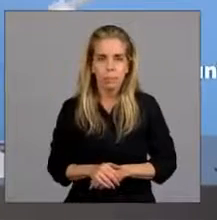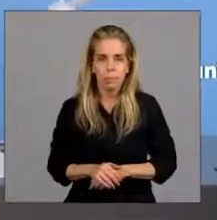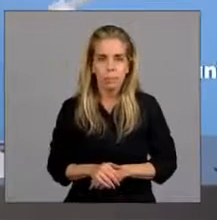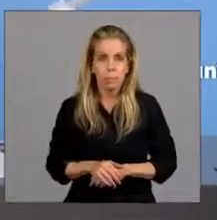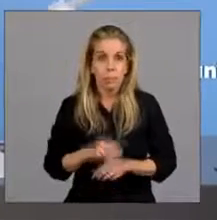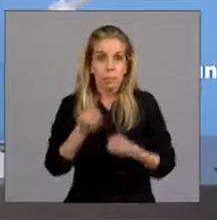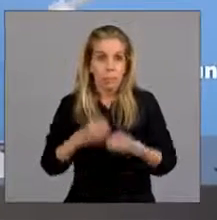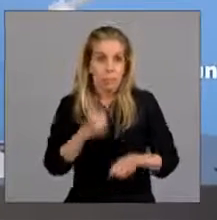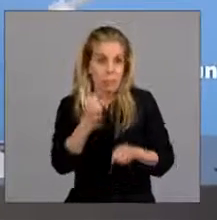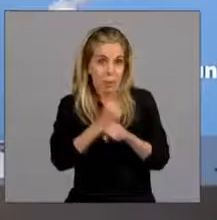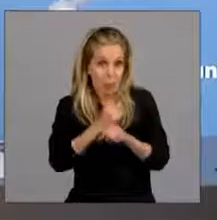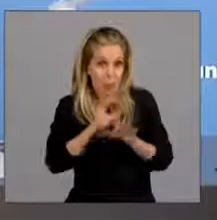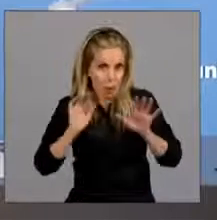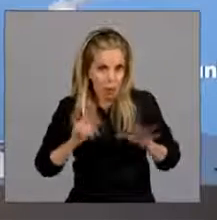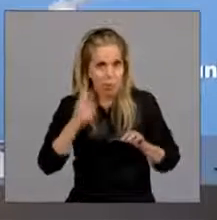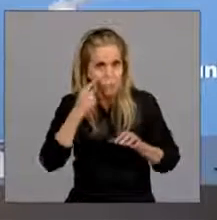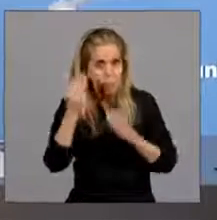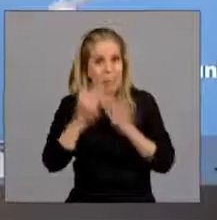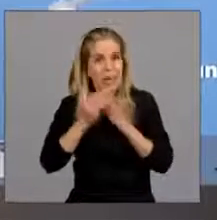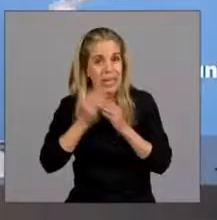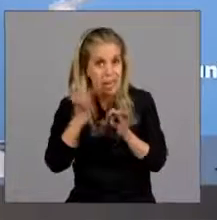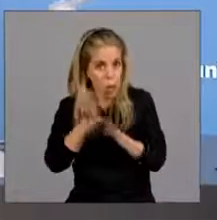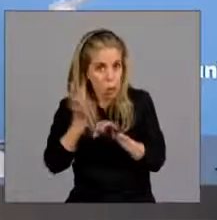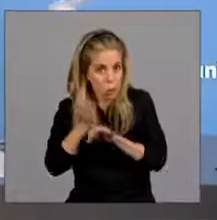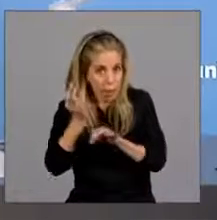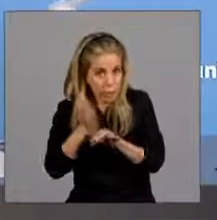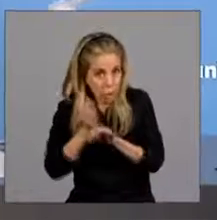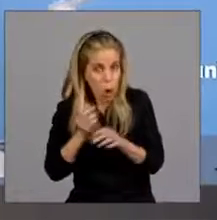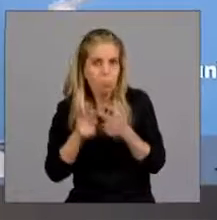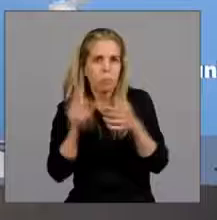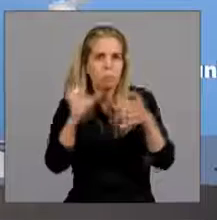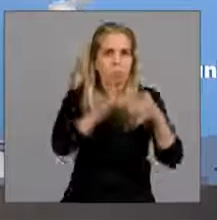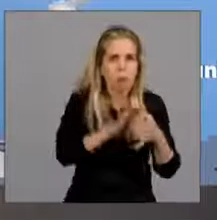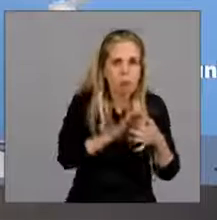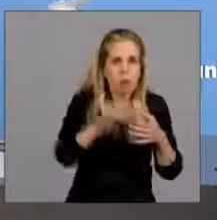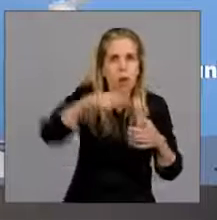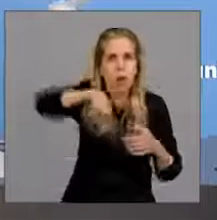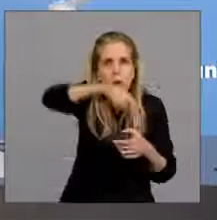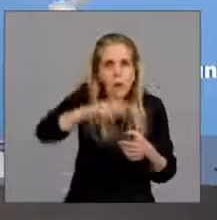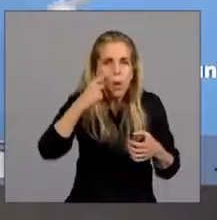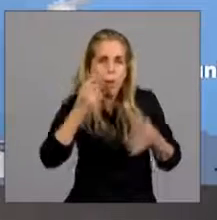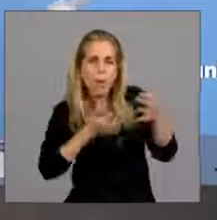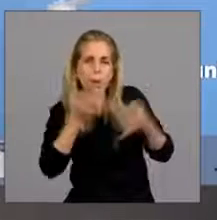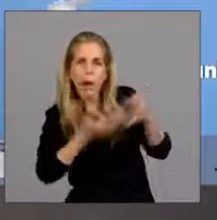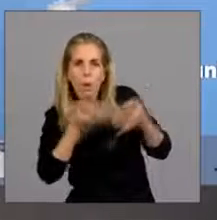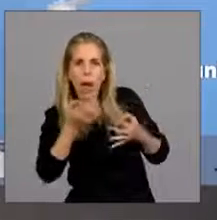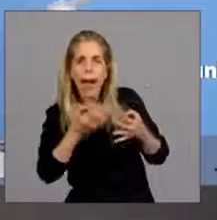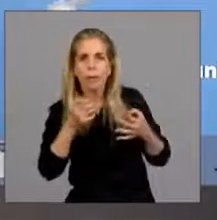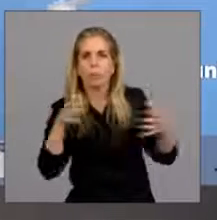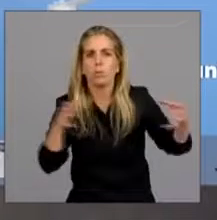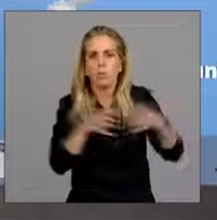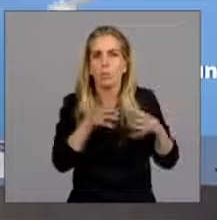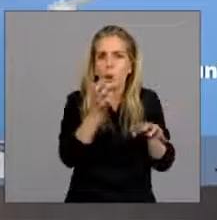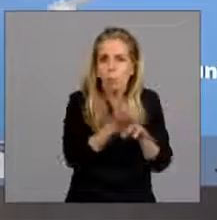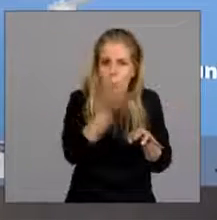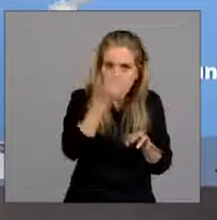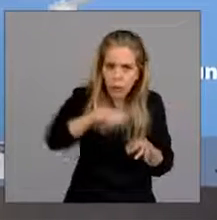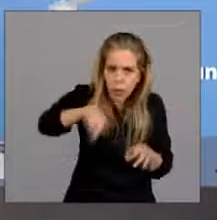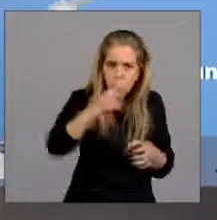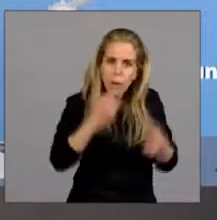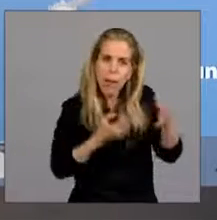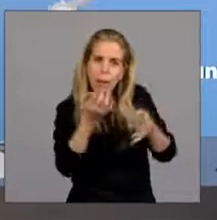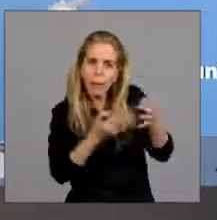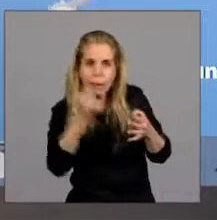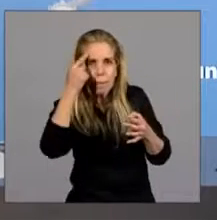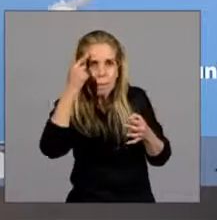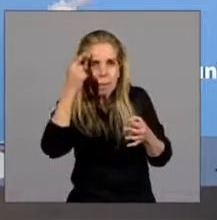Empiezo por lo primero. El Ministerio de Educación, con el Consejo de Rectores, está evaluando, junto a expertos, la apertura